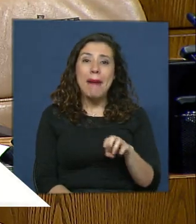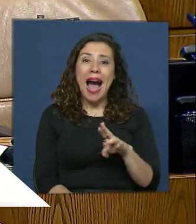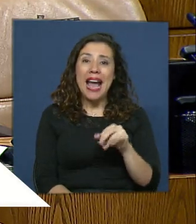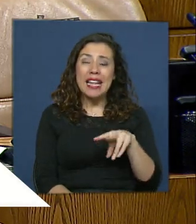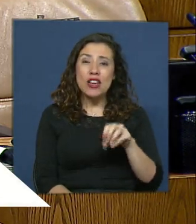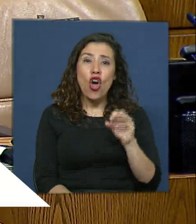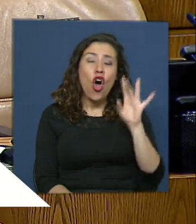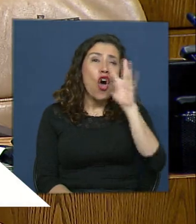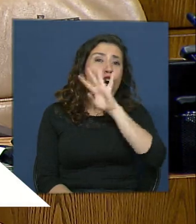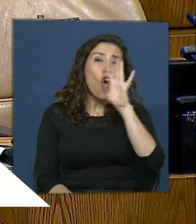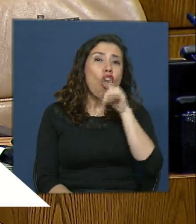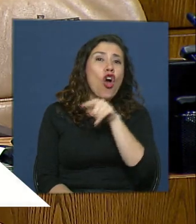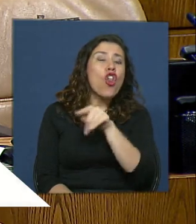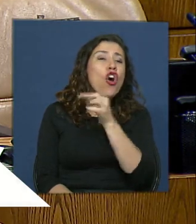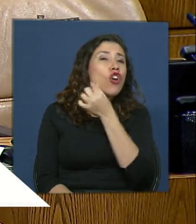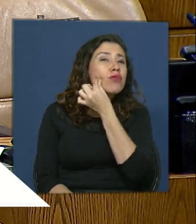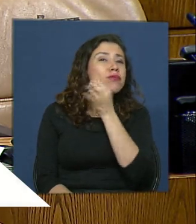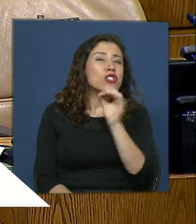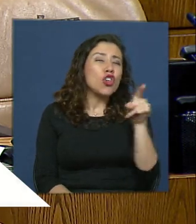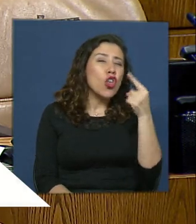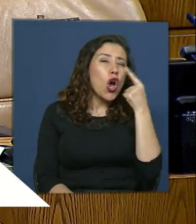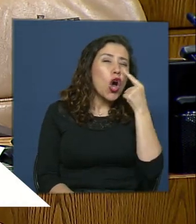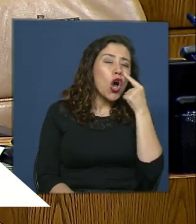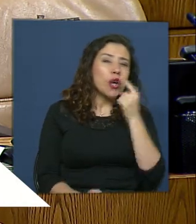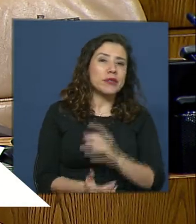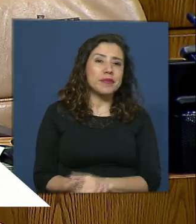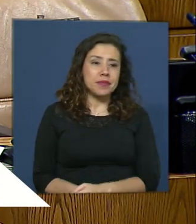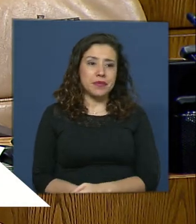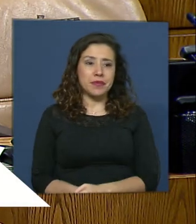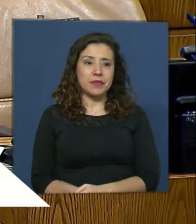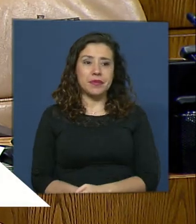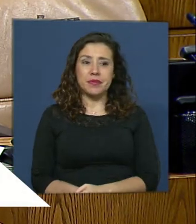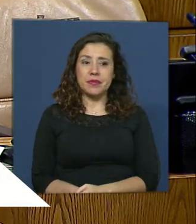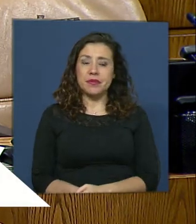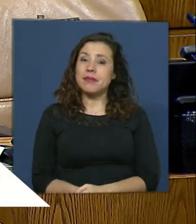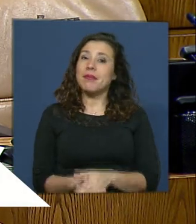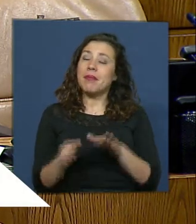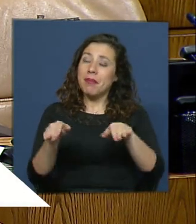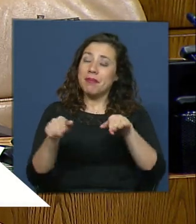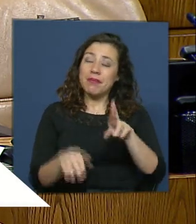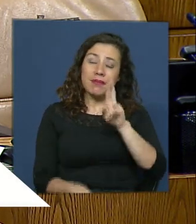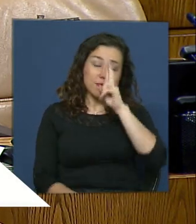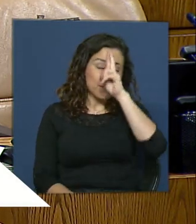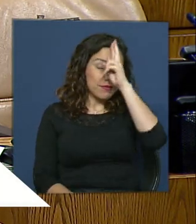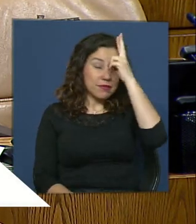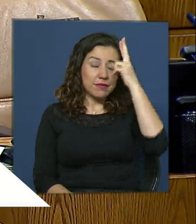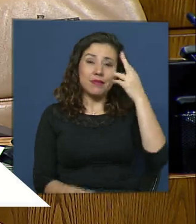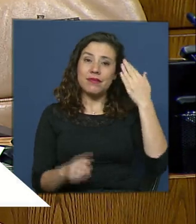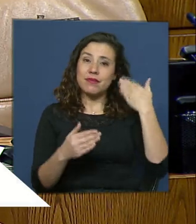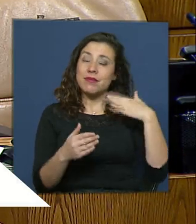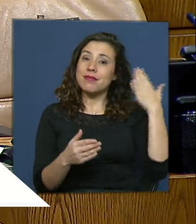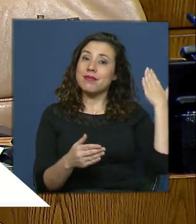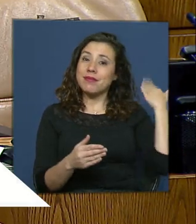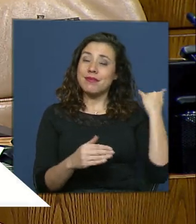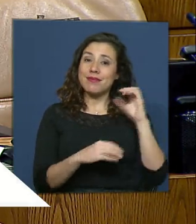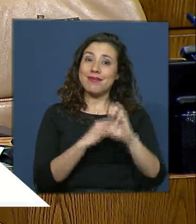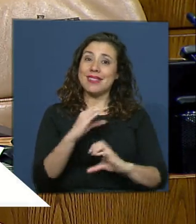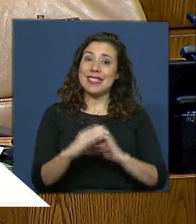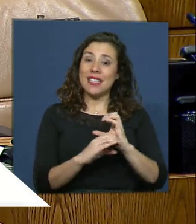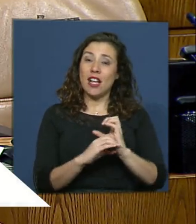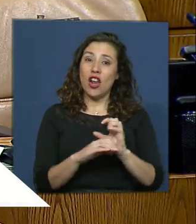color son conocidísimos. Esas mismas tradiciones, señor presidente, que ya a fines del siglo